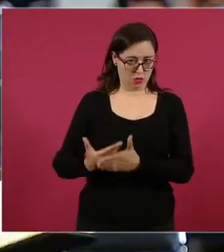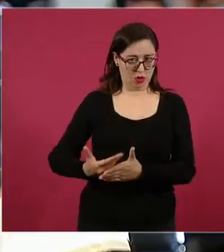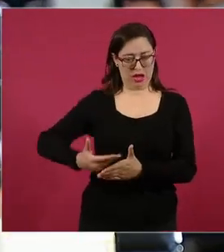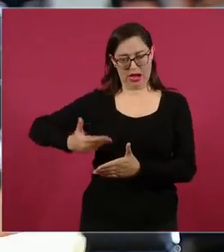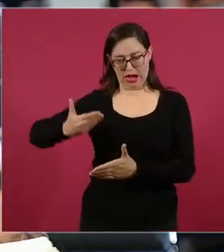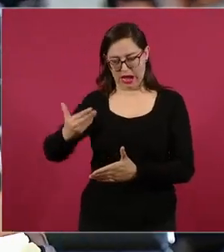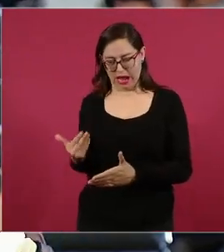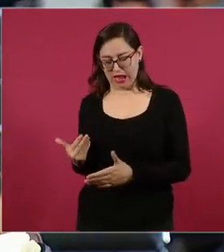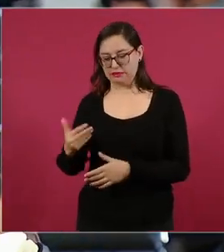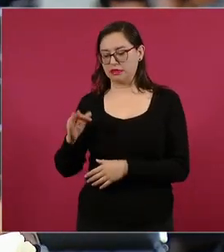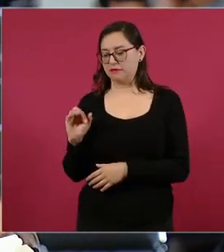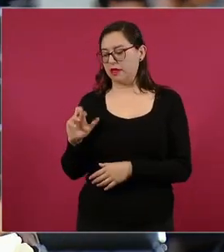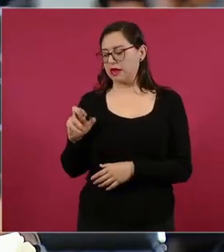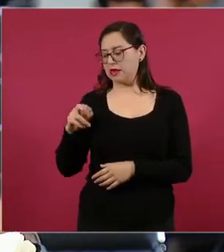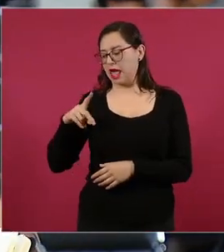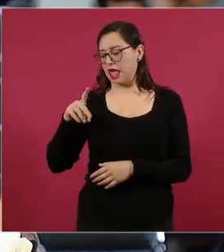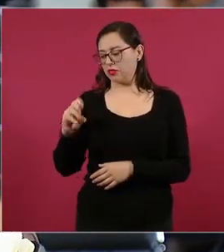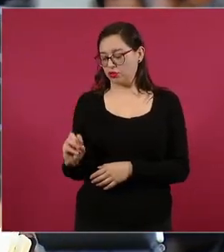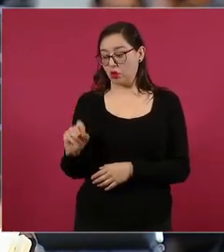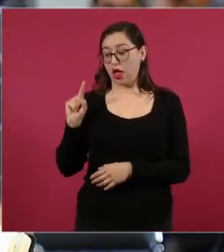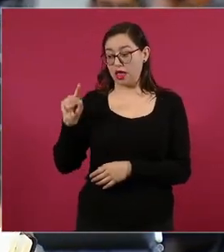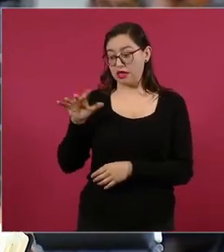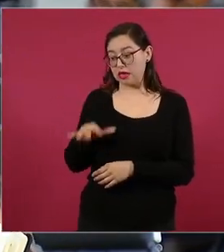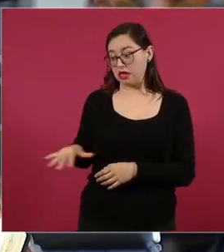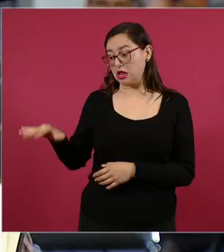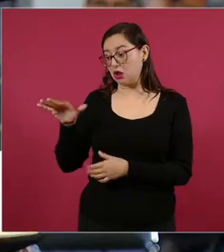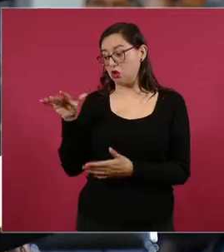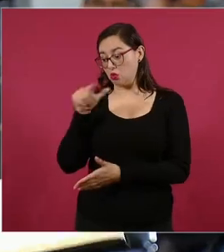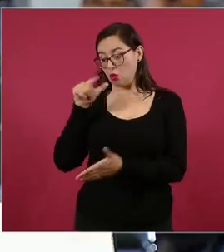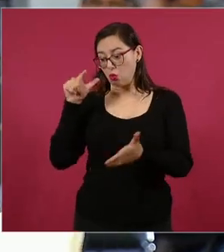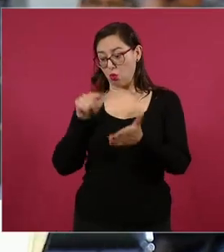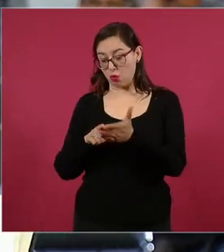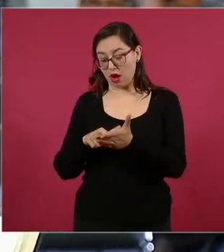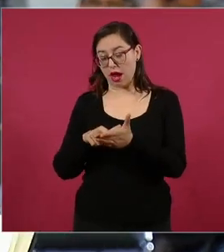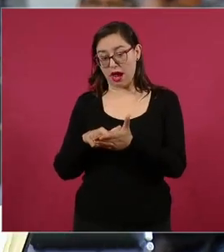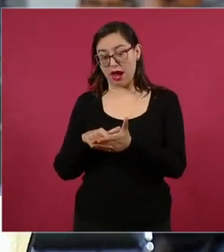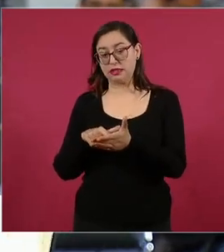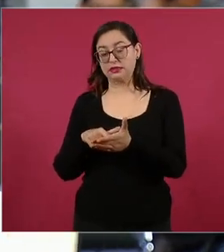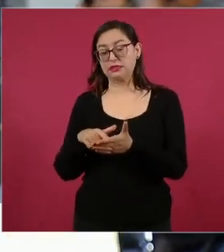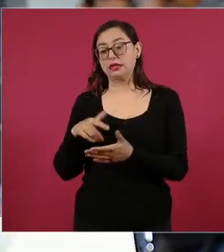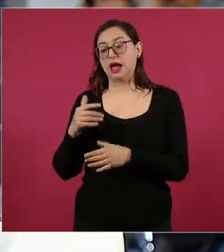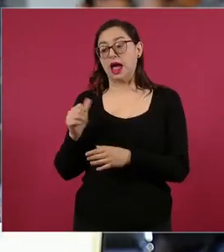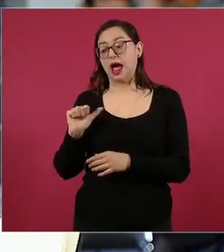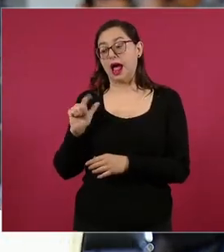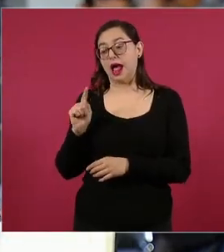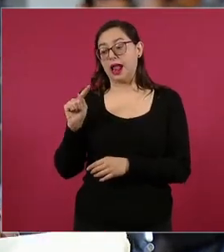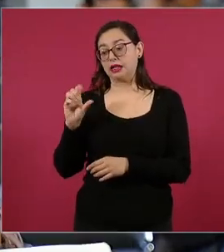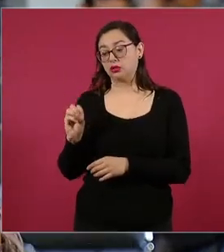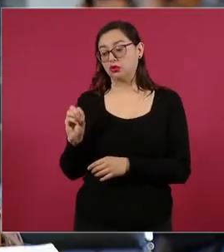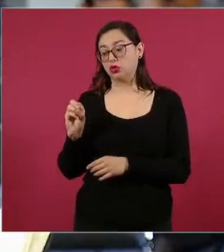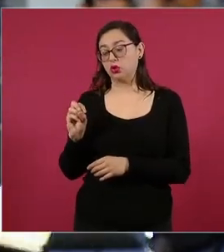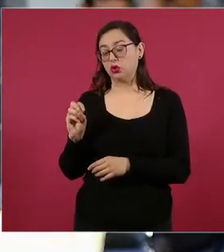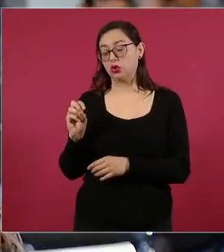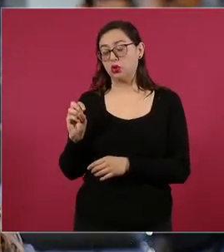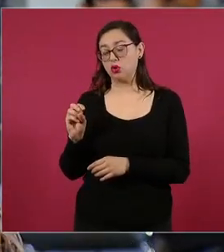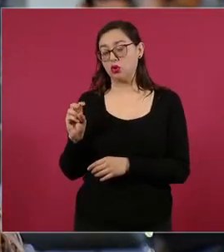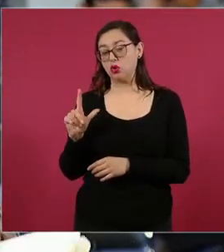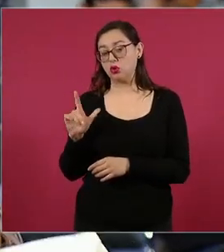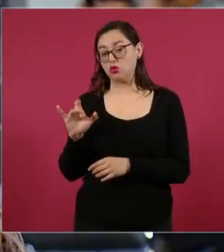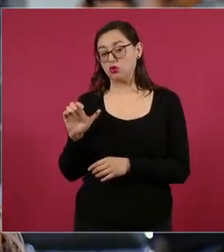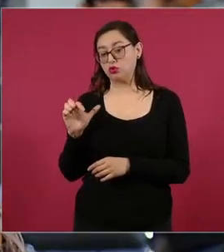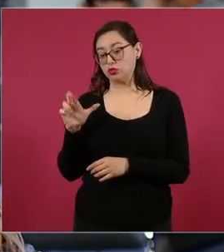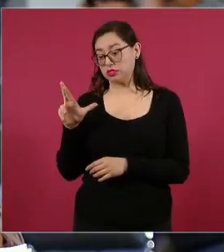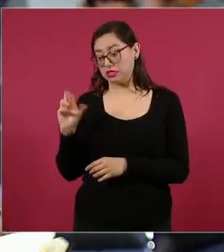Alto Lucero donde nació, y bueno, que él ha sido un personaje fundamental dentro de la historia política